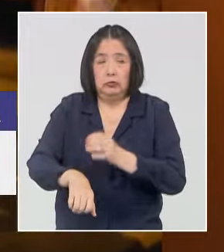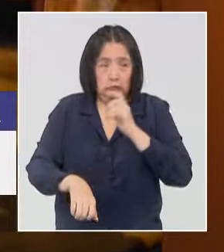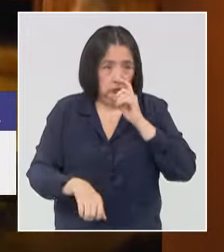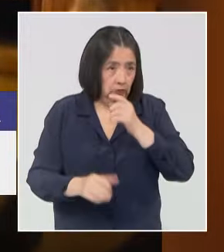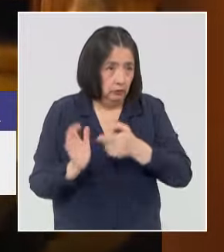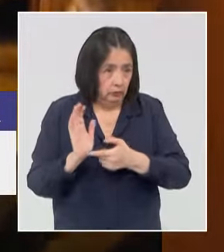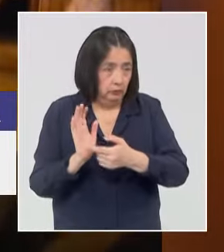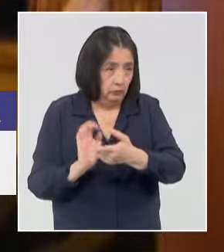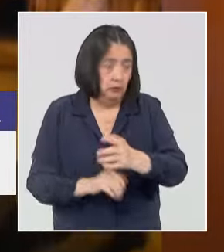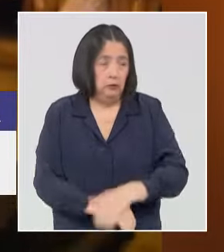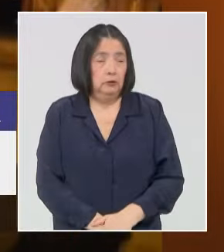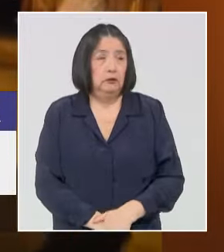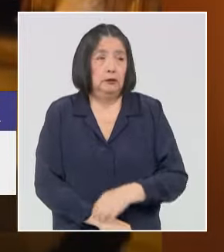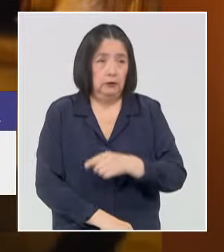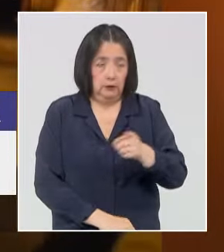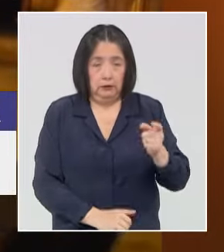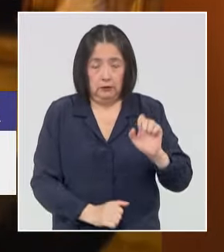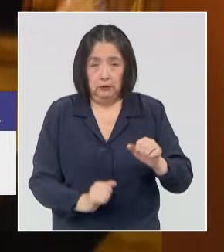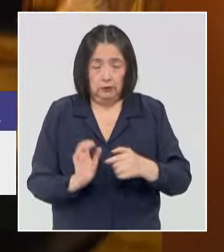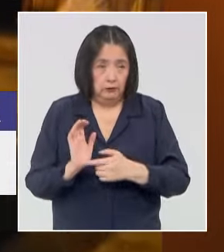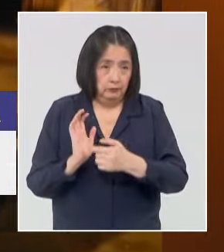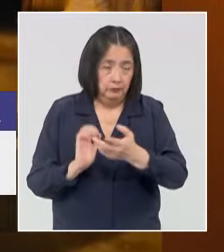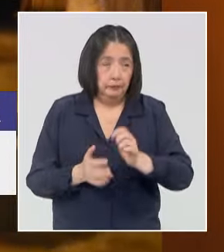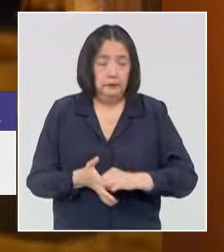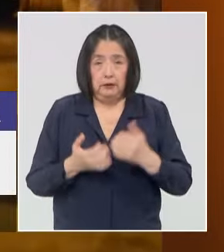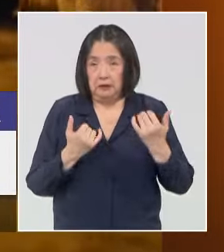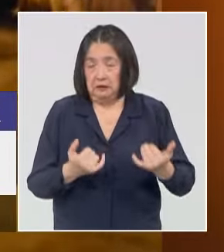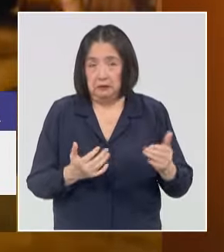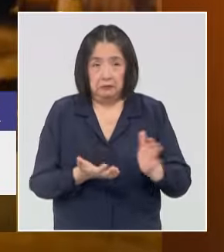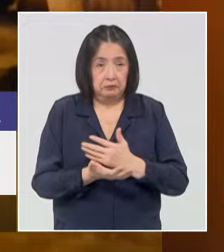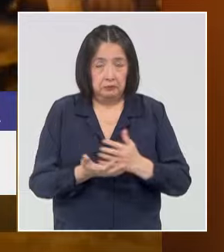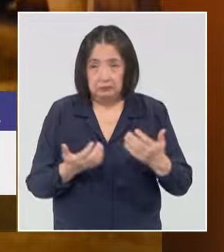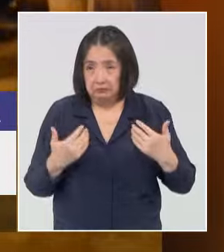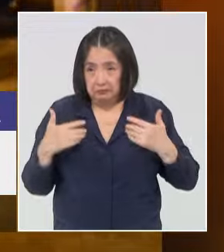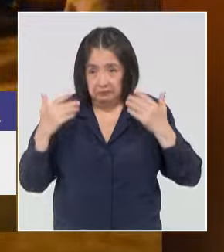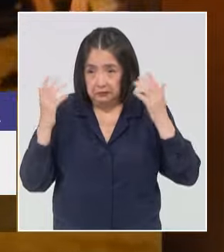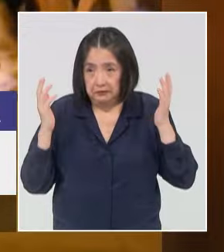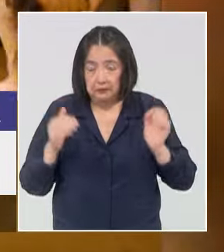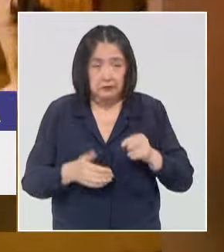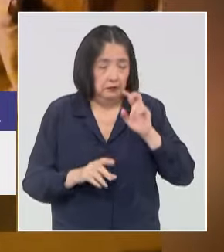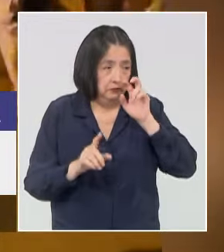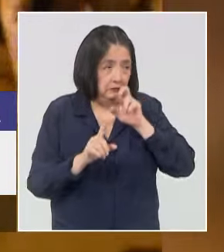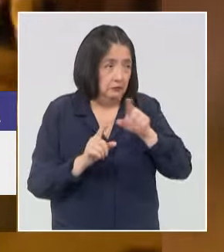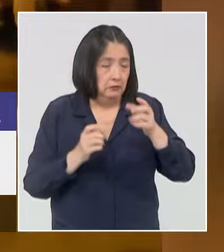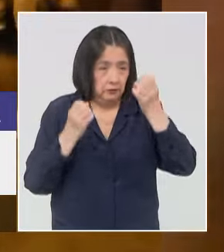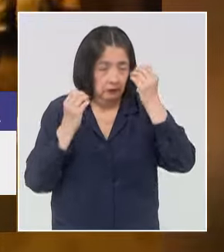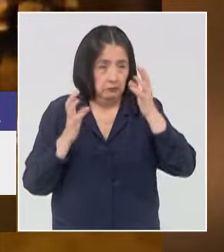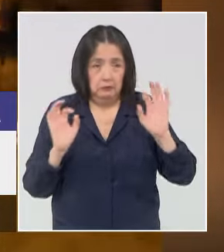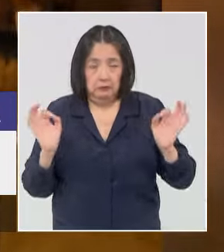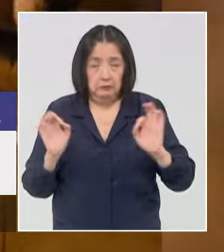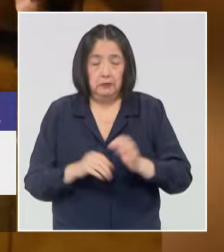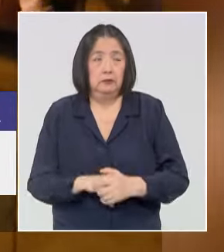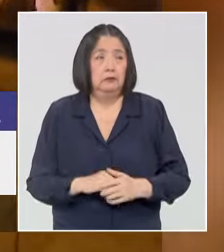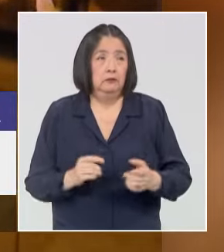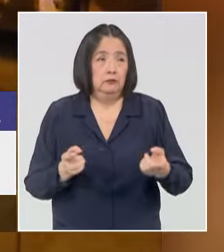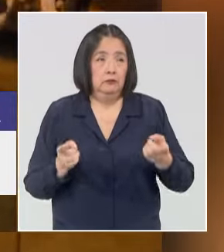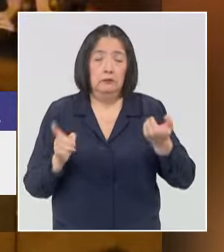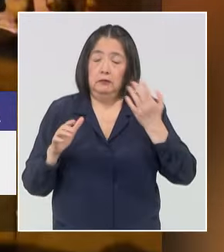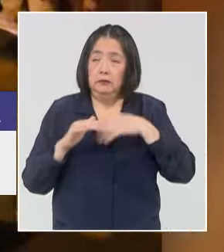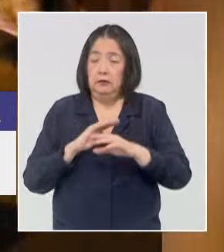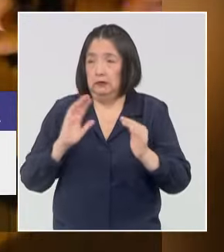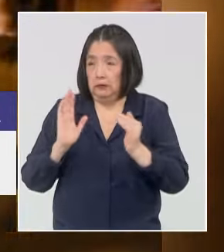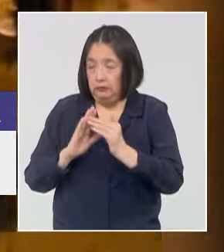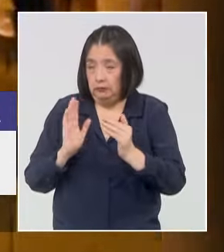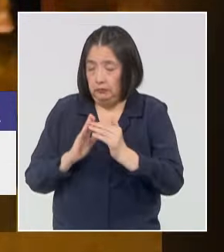¿no? Recién ahí los mostraría, ya que hasta el momento no los tenemos, no se ha visto información al respecto. En el allanamiento que hubo el